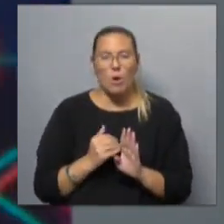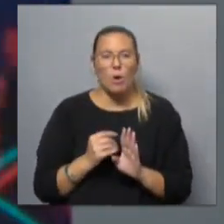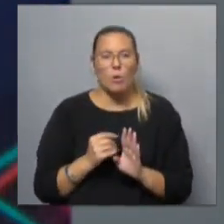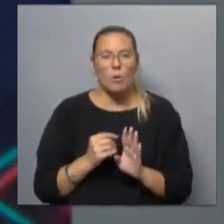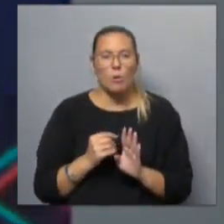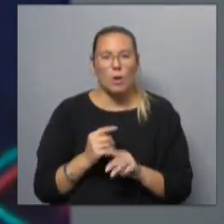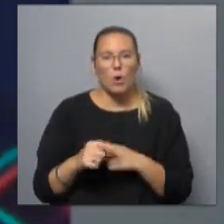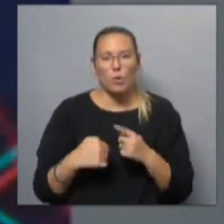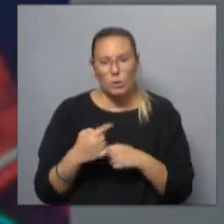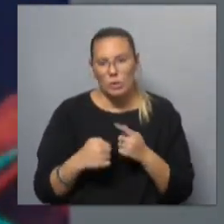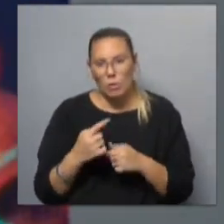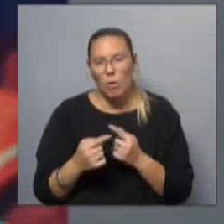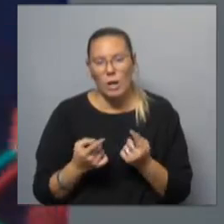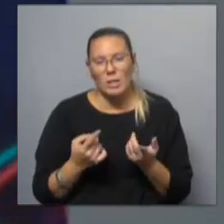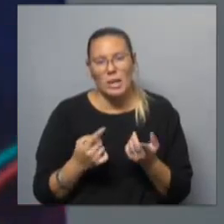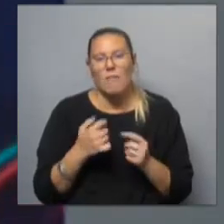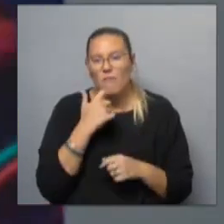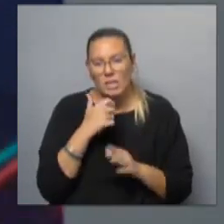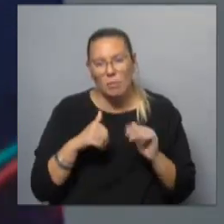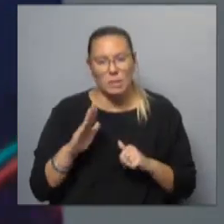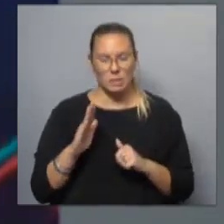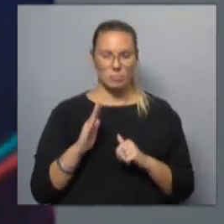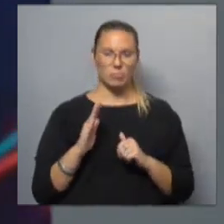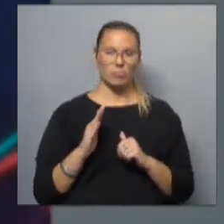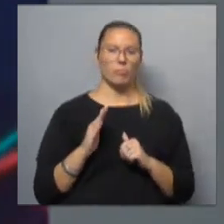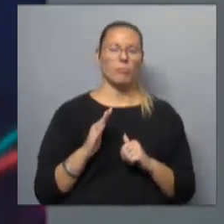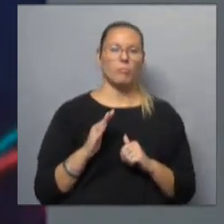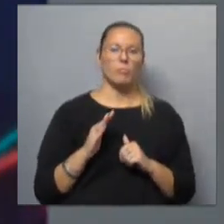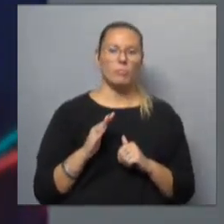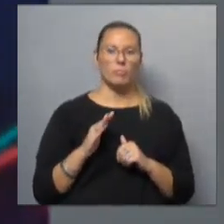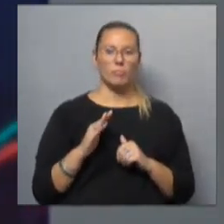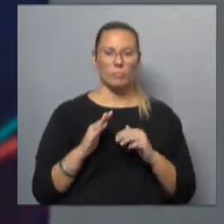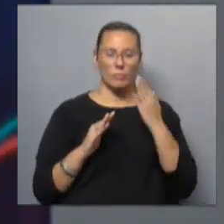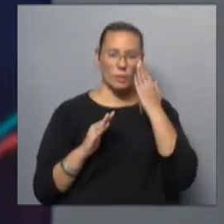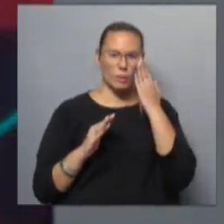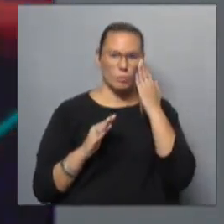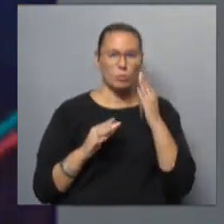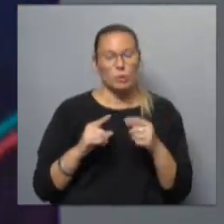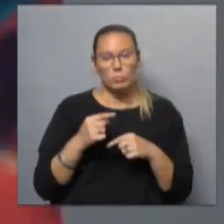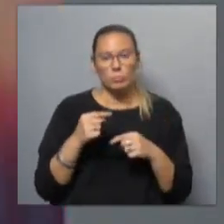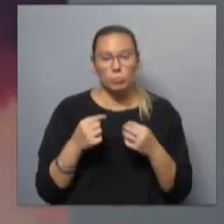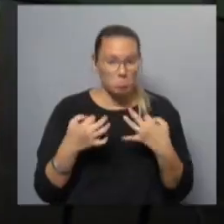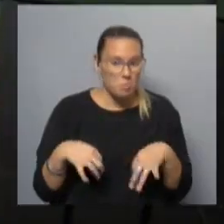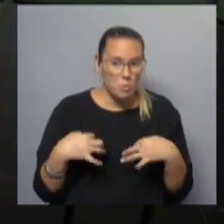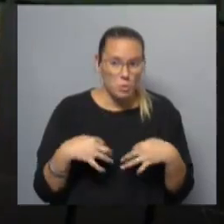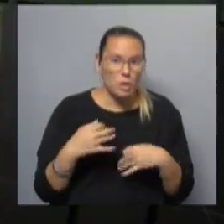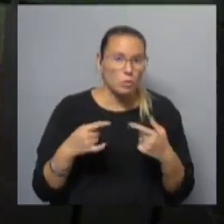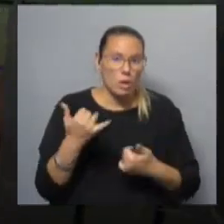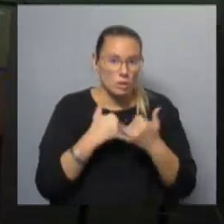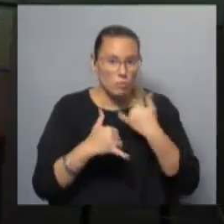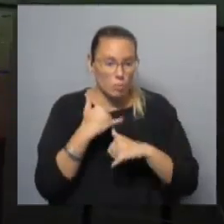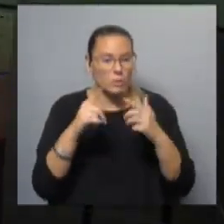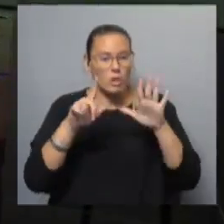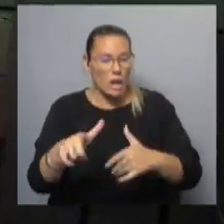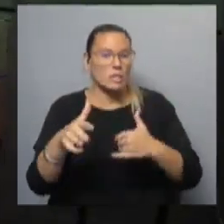seguimos de que en la insuficiencia. Se sigue manejando, de que falta un poquito. Muy perfecto, bien. Martín. Bueno, mucho dicho. Con todo, mucho todo dicho. Todo eso a partir de las 7 de la y tarde. Y